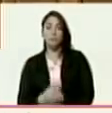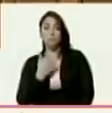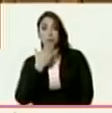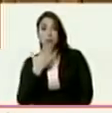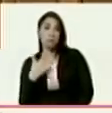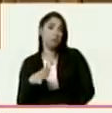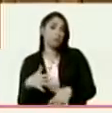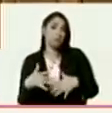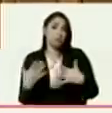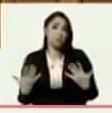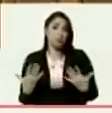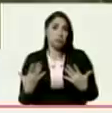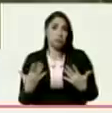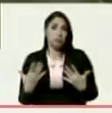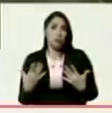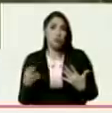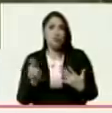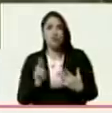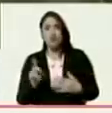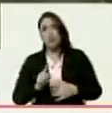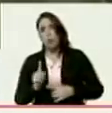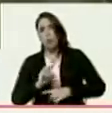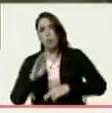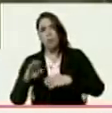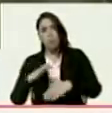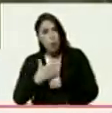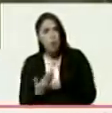hacer con cuatro pelagatos que andan peleando entre ellos.